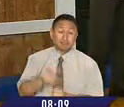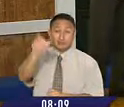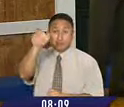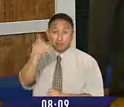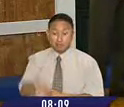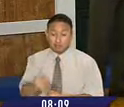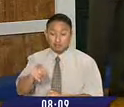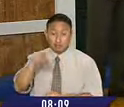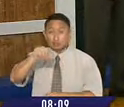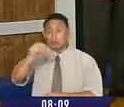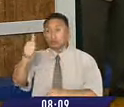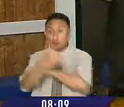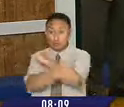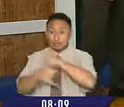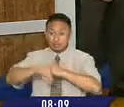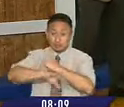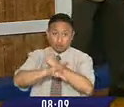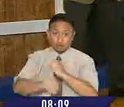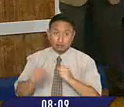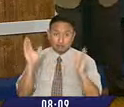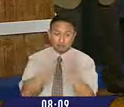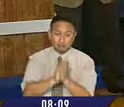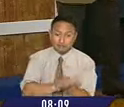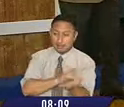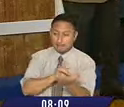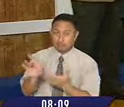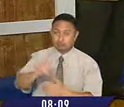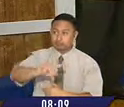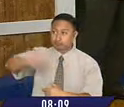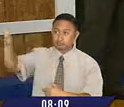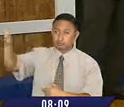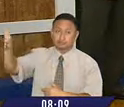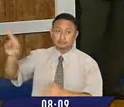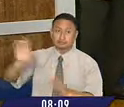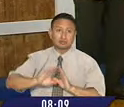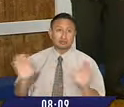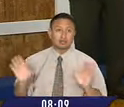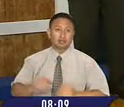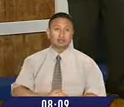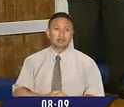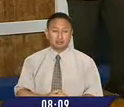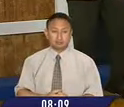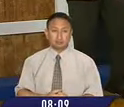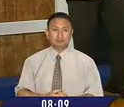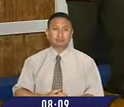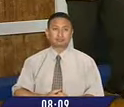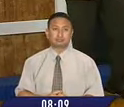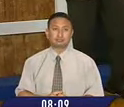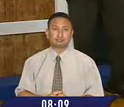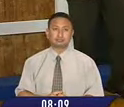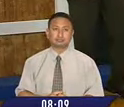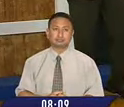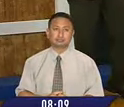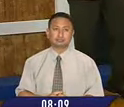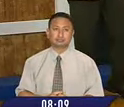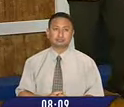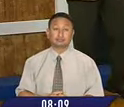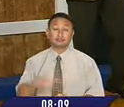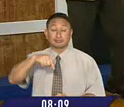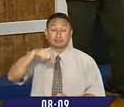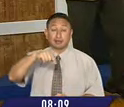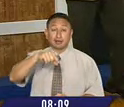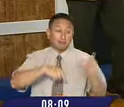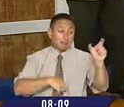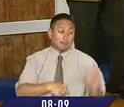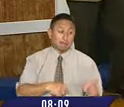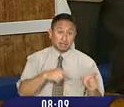coge robándonos a la frontera. No hay vueltas que darle. Imaginen esto, el pobre ciudadano